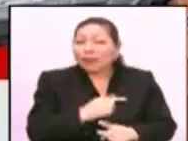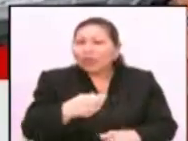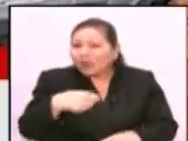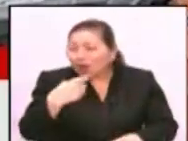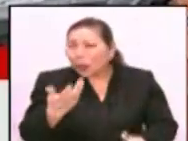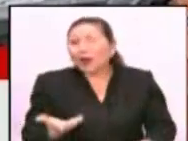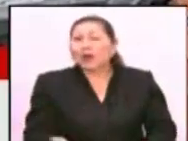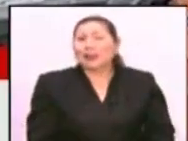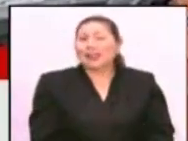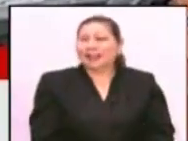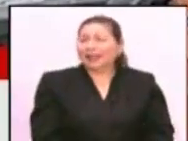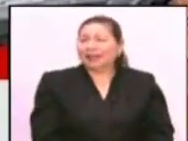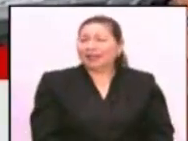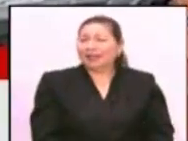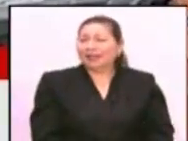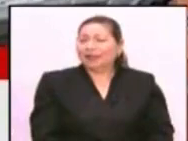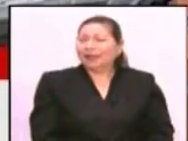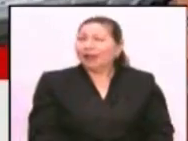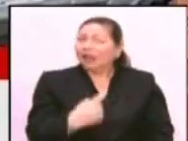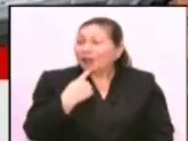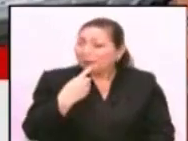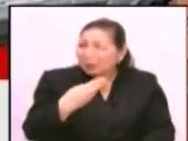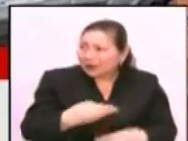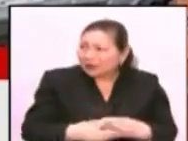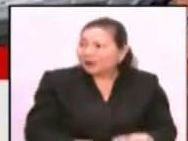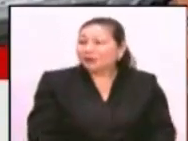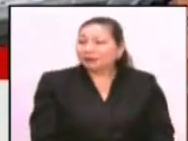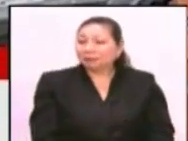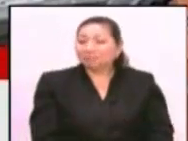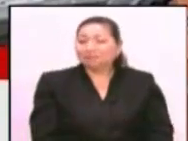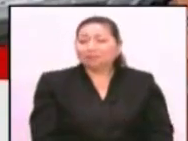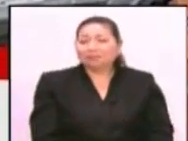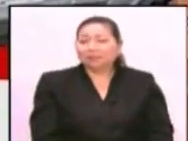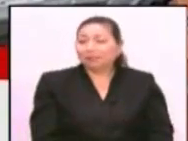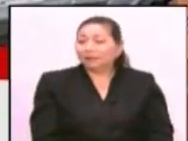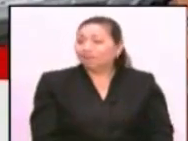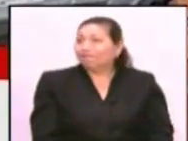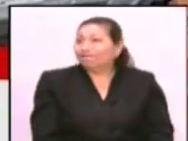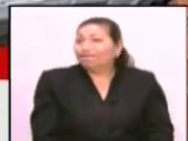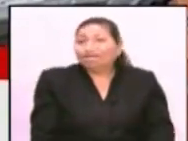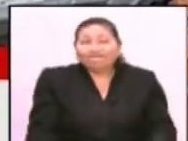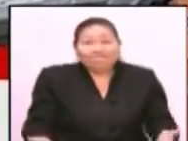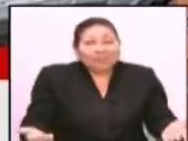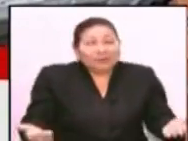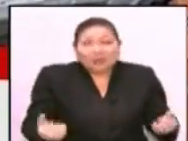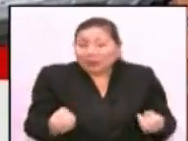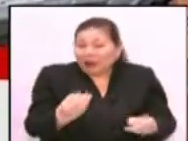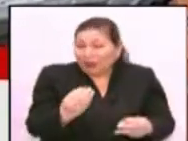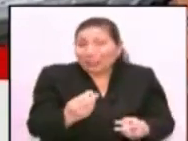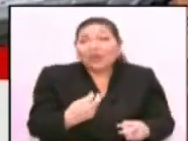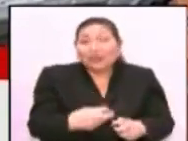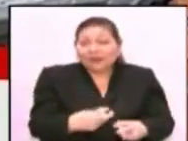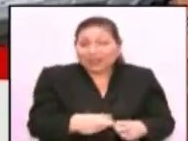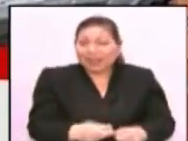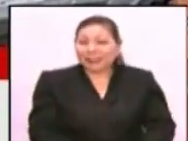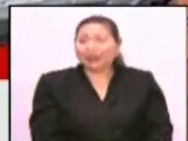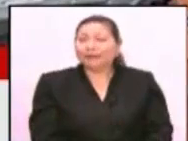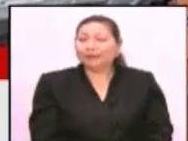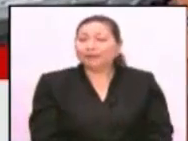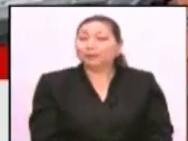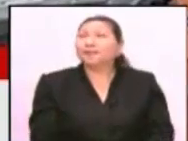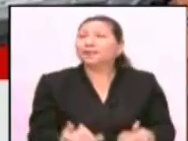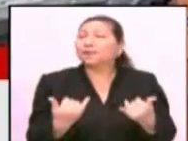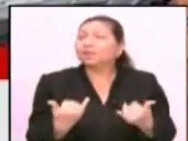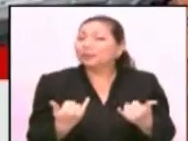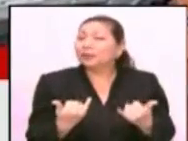droga, sometiéndose a que le agravamos proceso penal, a que lo pase un... La verdad que es muy complejo. Bajo